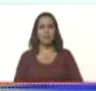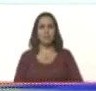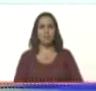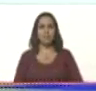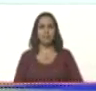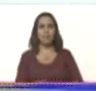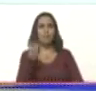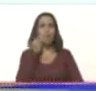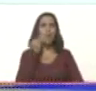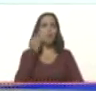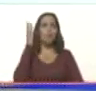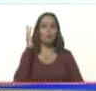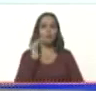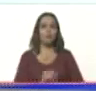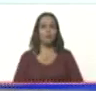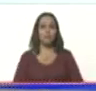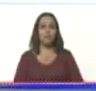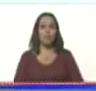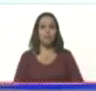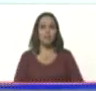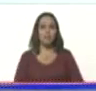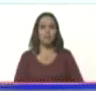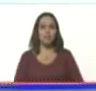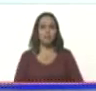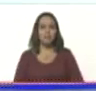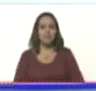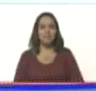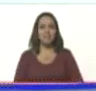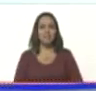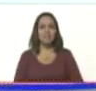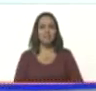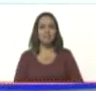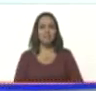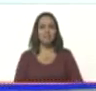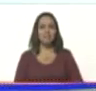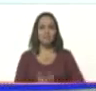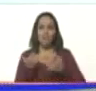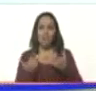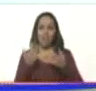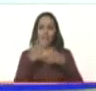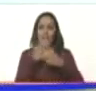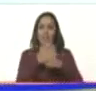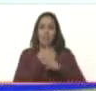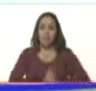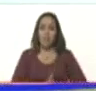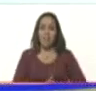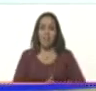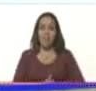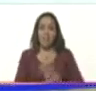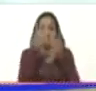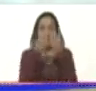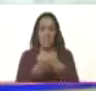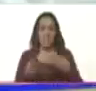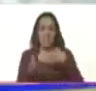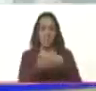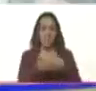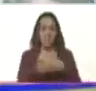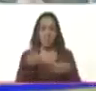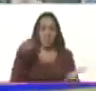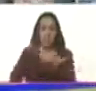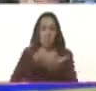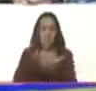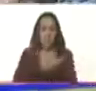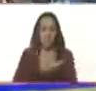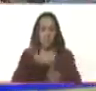Imbécil, bobo, bobo en la yuca. Ahora lo que te espera es la cárcel para que pague los crímenes que